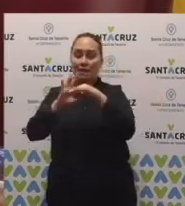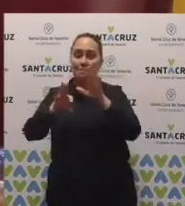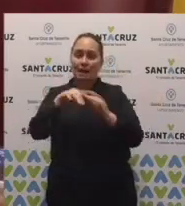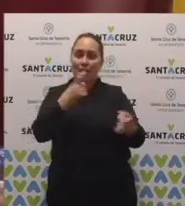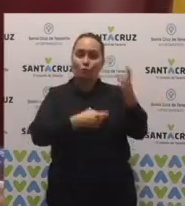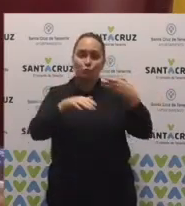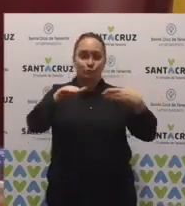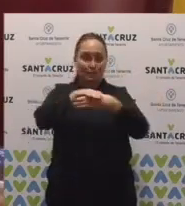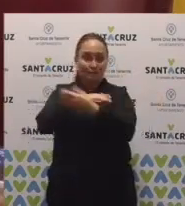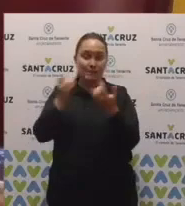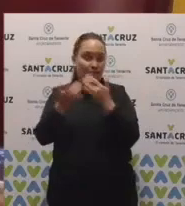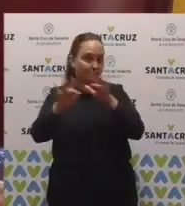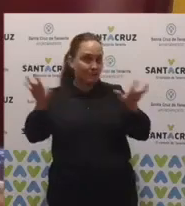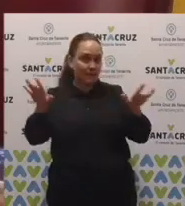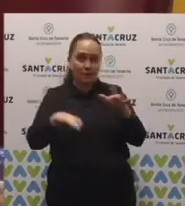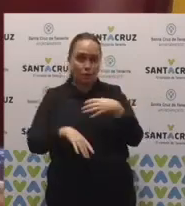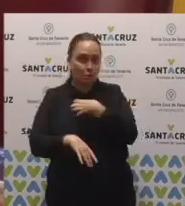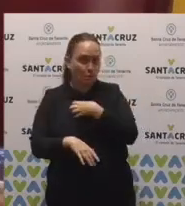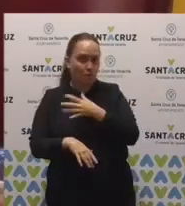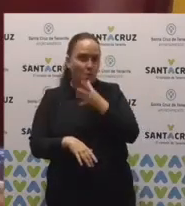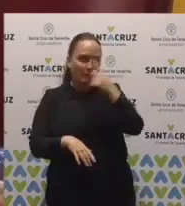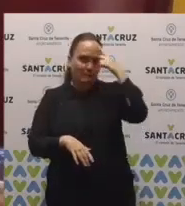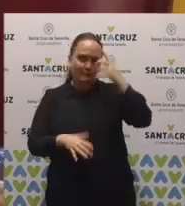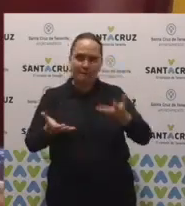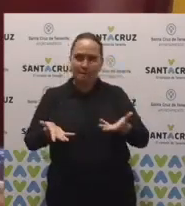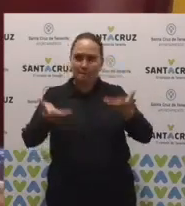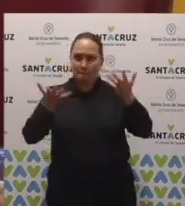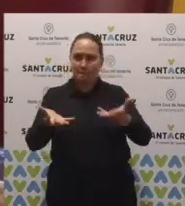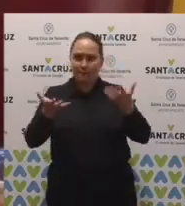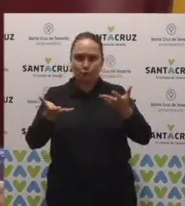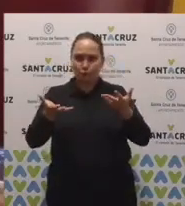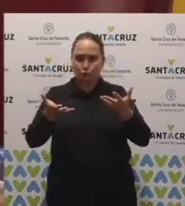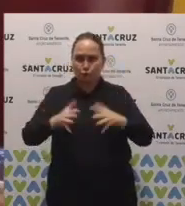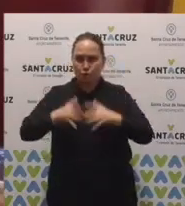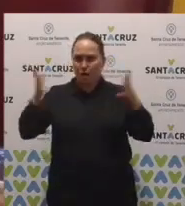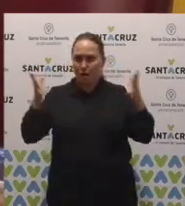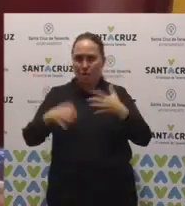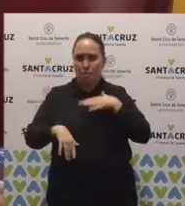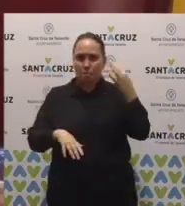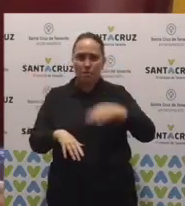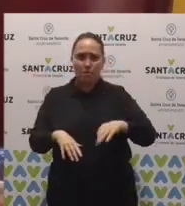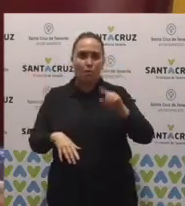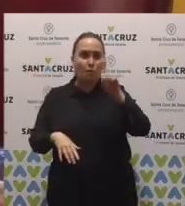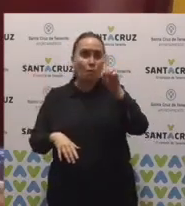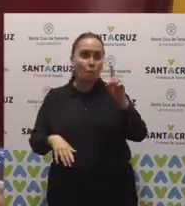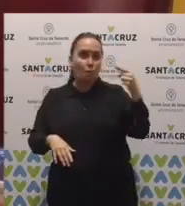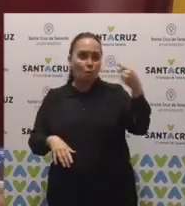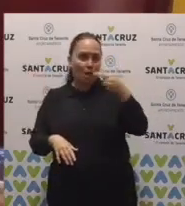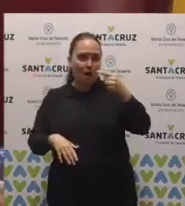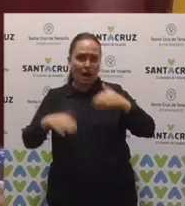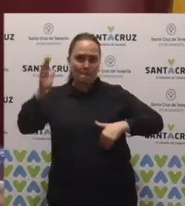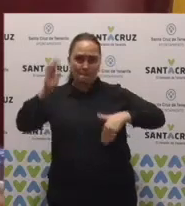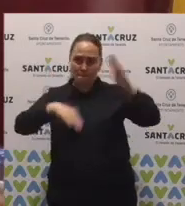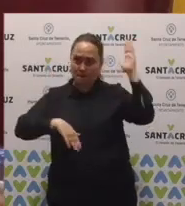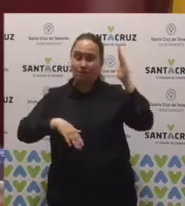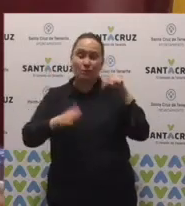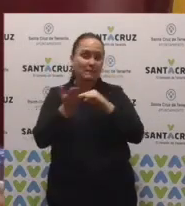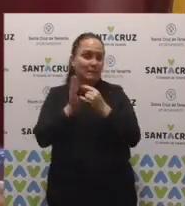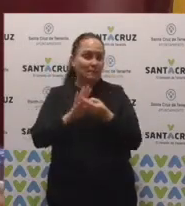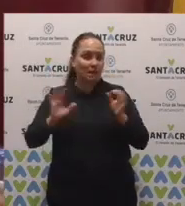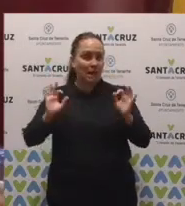remitir por correo obviamente porque tiene un peso de muchos más de un giga en este caso y el sistema es ese